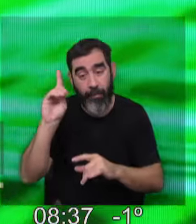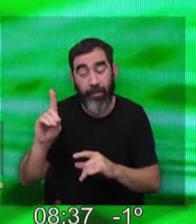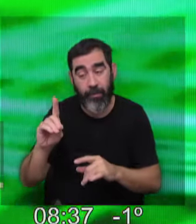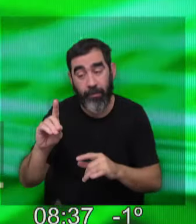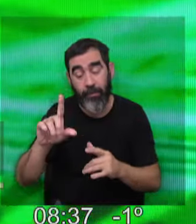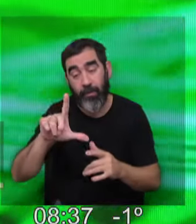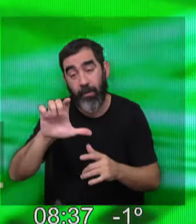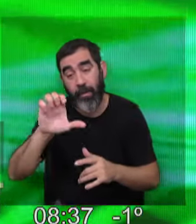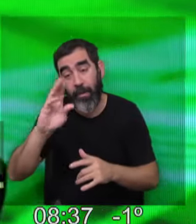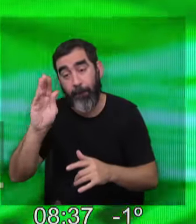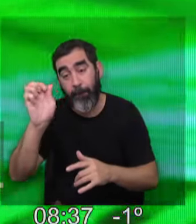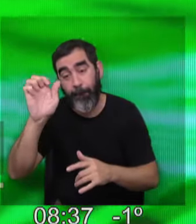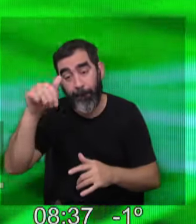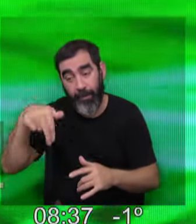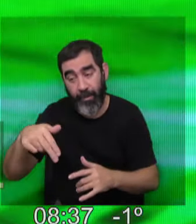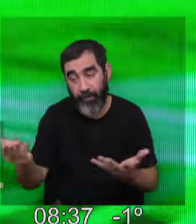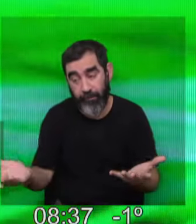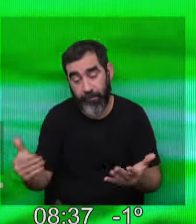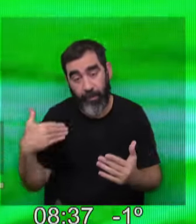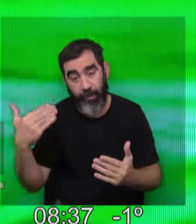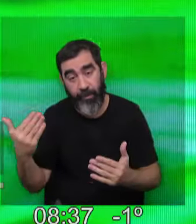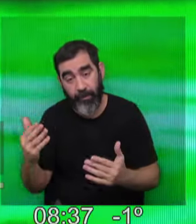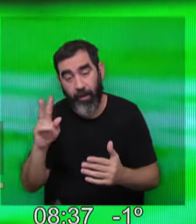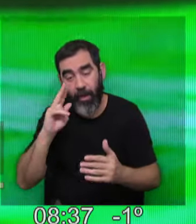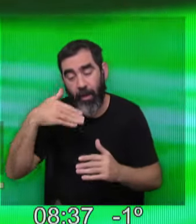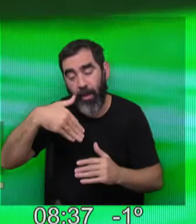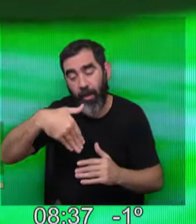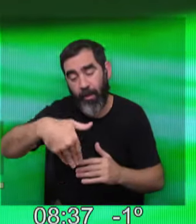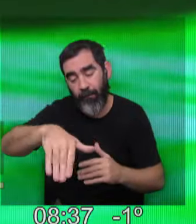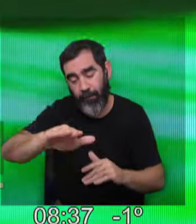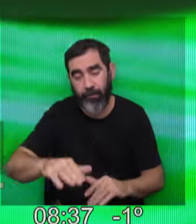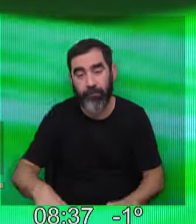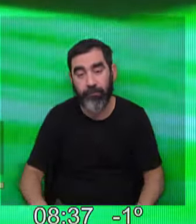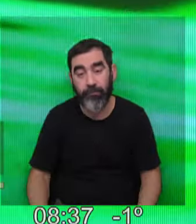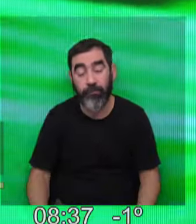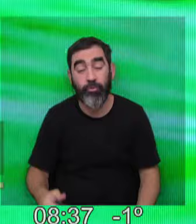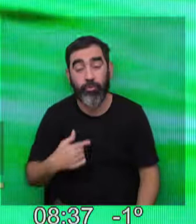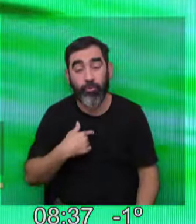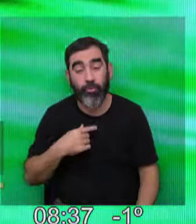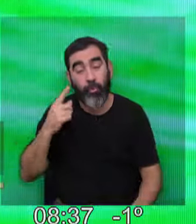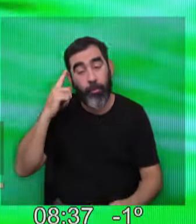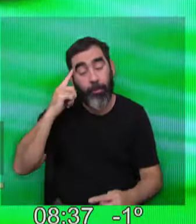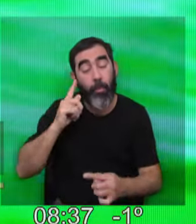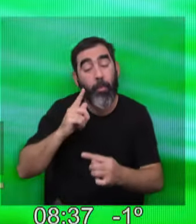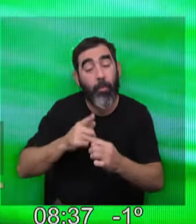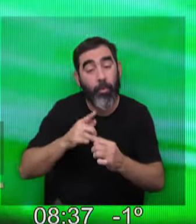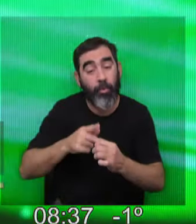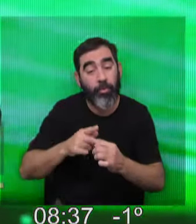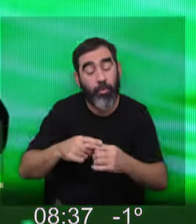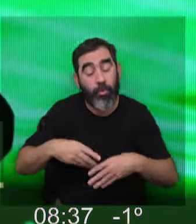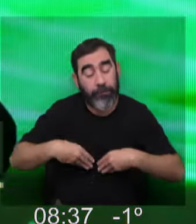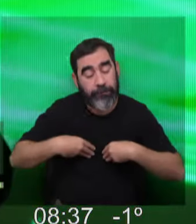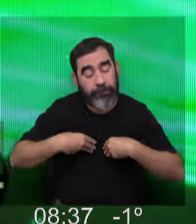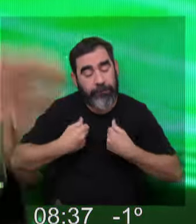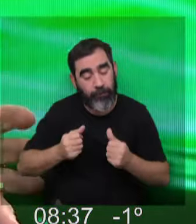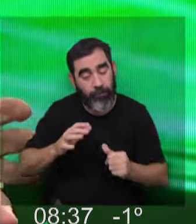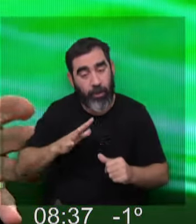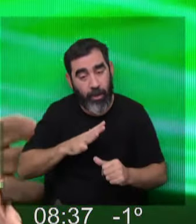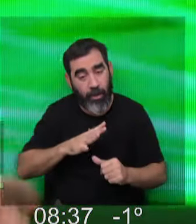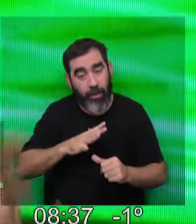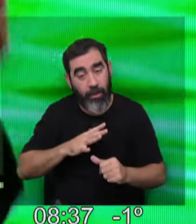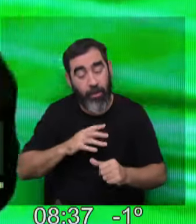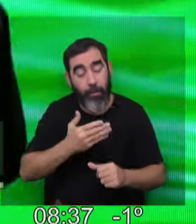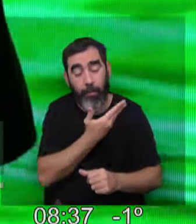Le Pen. O sea que veremos cómo sigue esta cosa. Pero yo la miro con optimismo. Siento que hay una